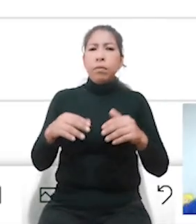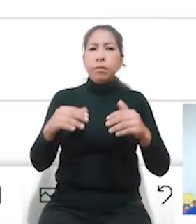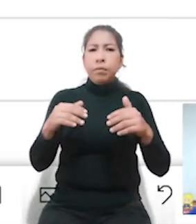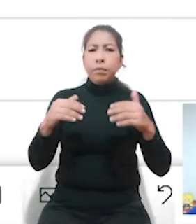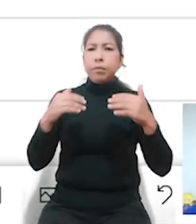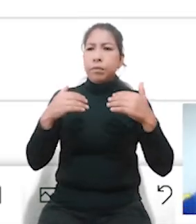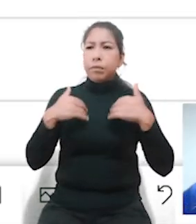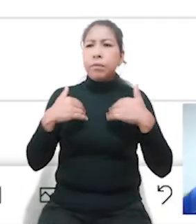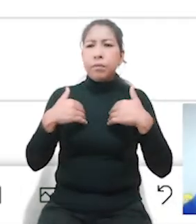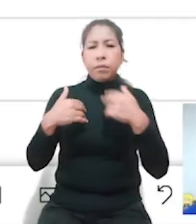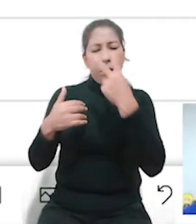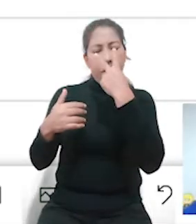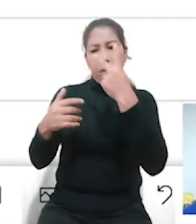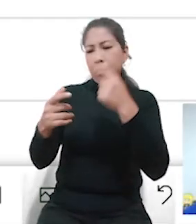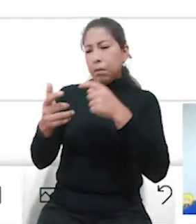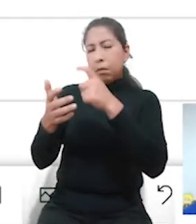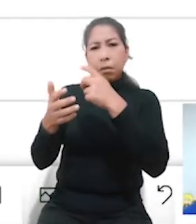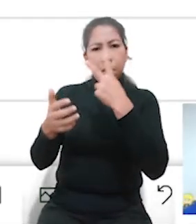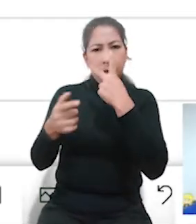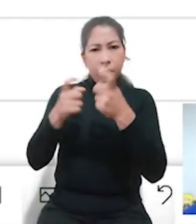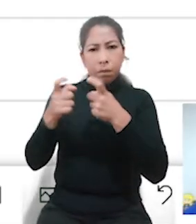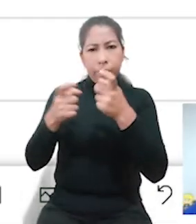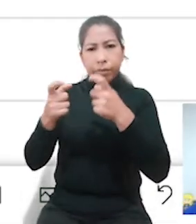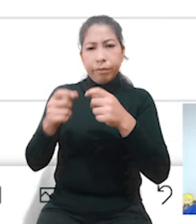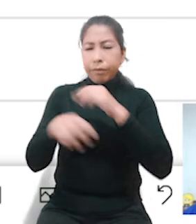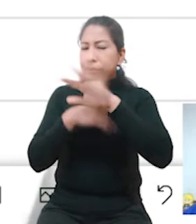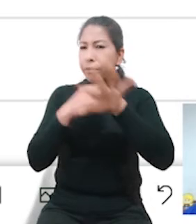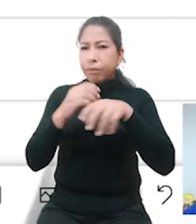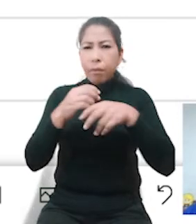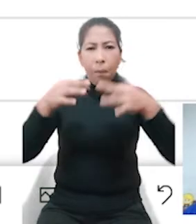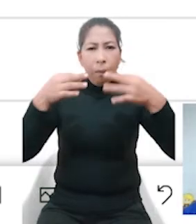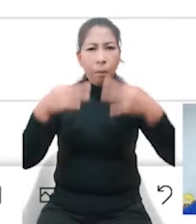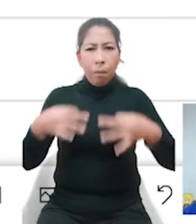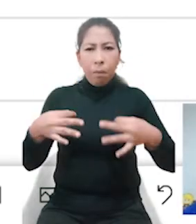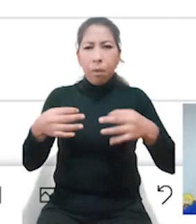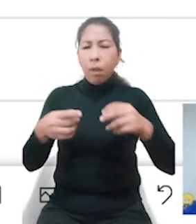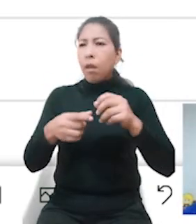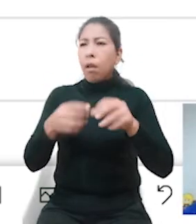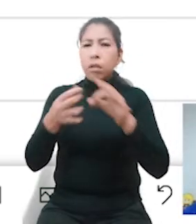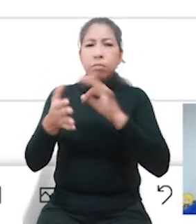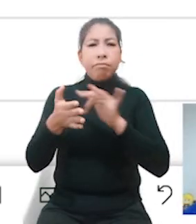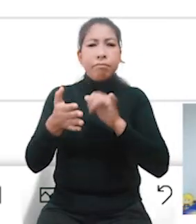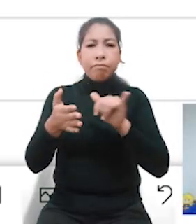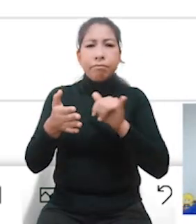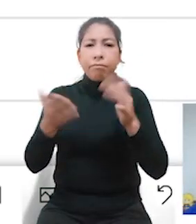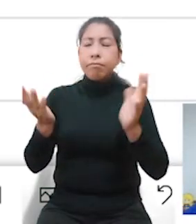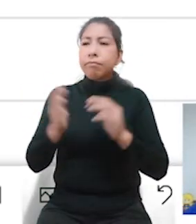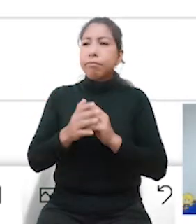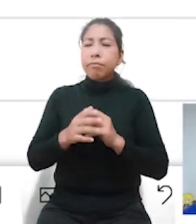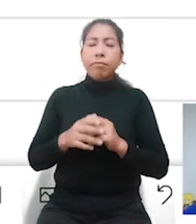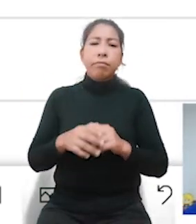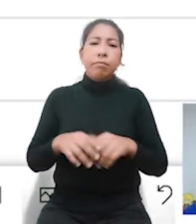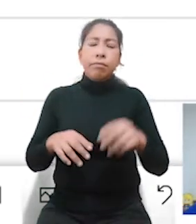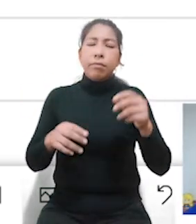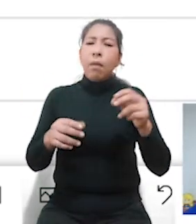los valores, tenemos que verificar si cada uno de ellos cumple con la igualdad. Y tenemos que tener cuidado de no contener